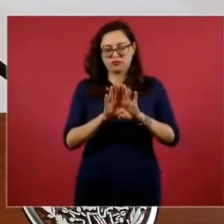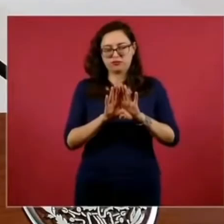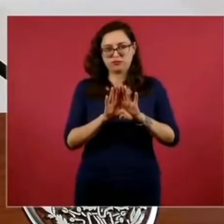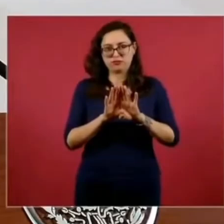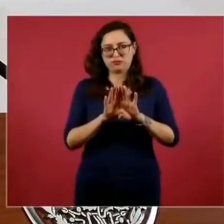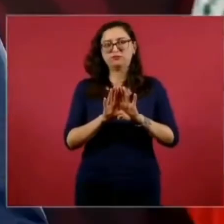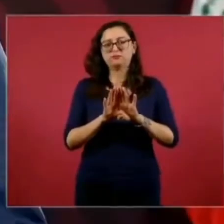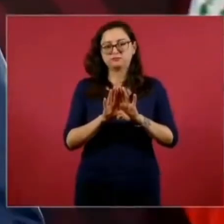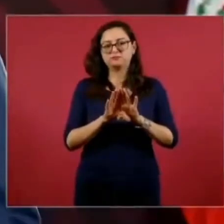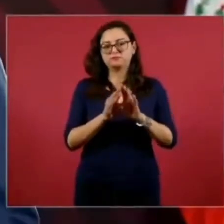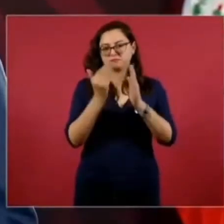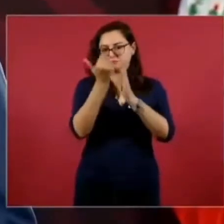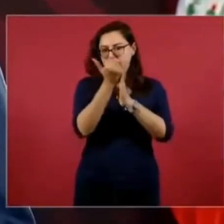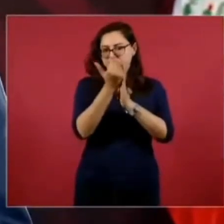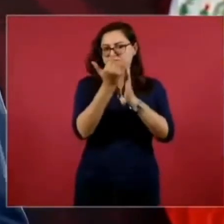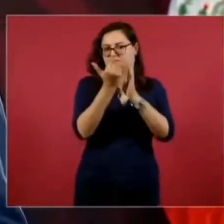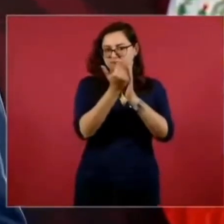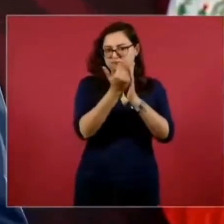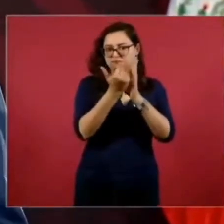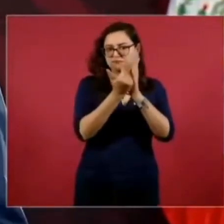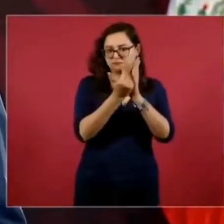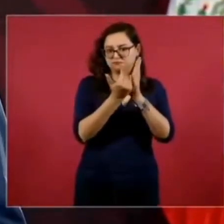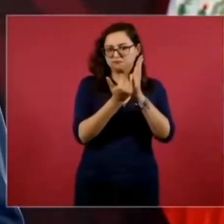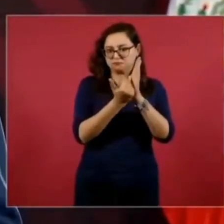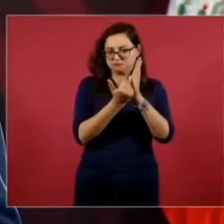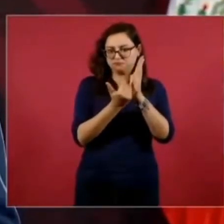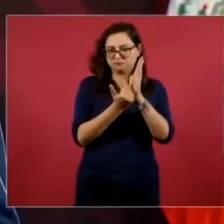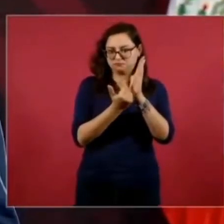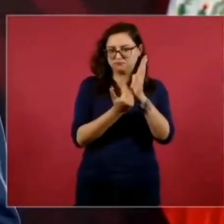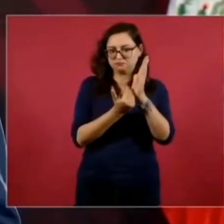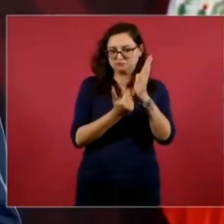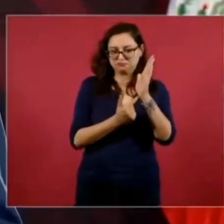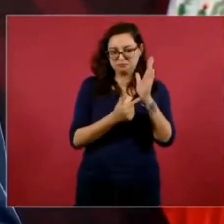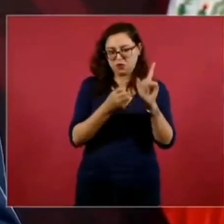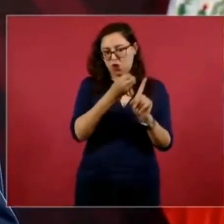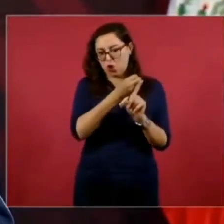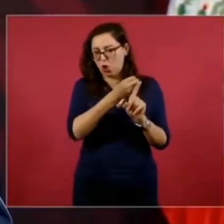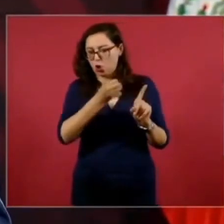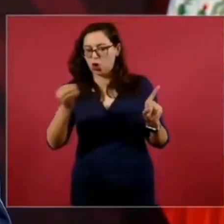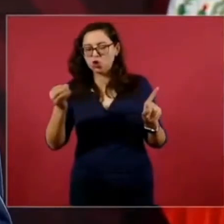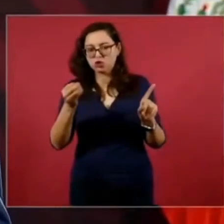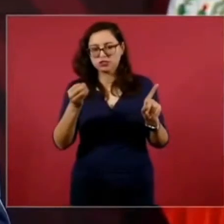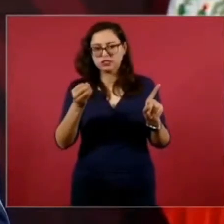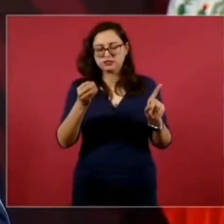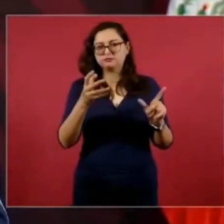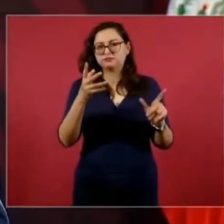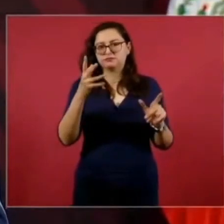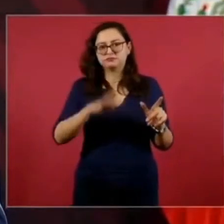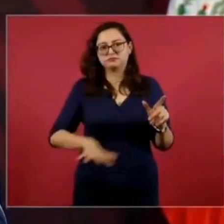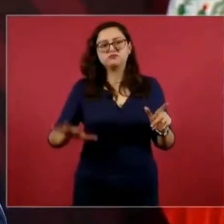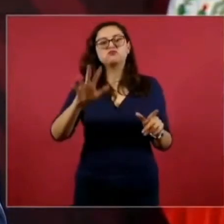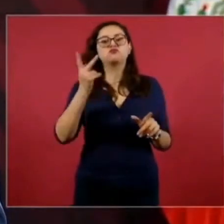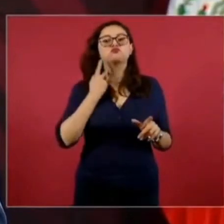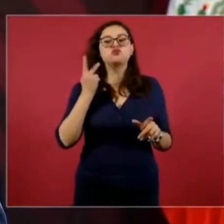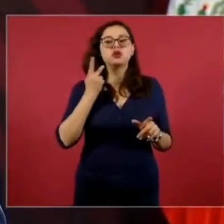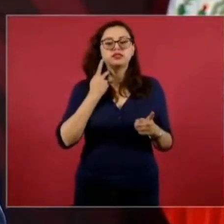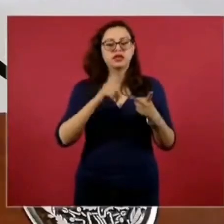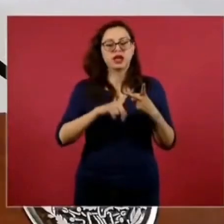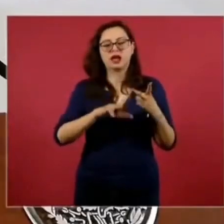fueron las bases de la organización social política